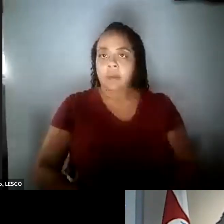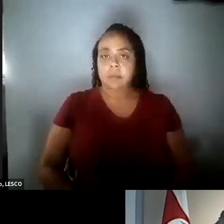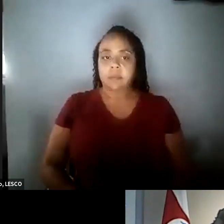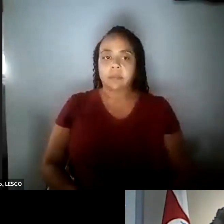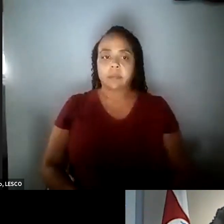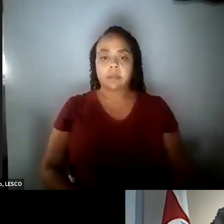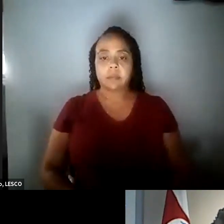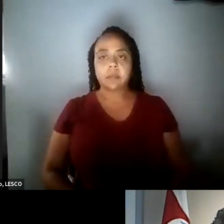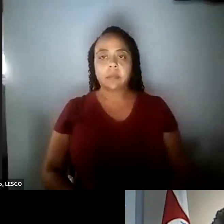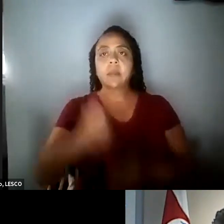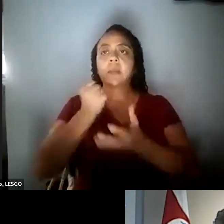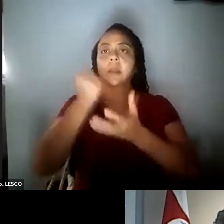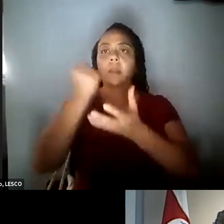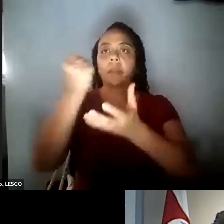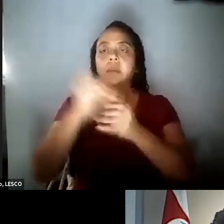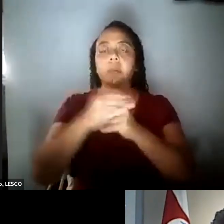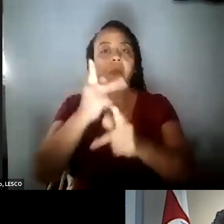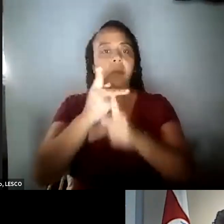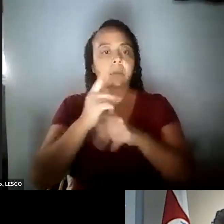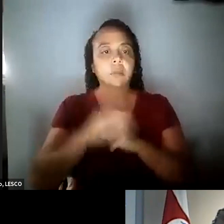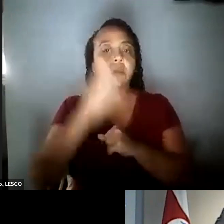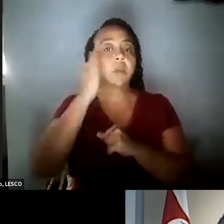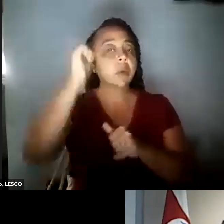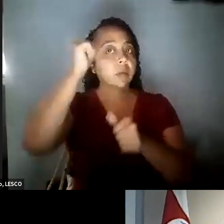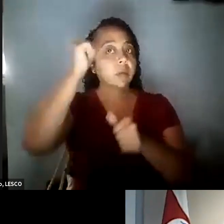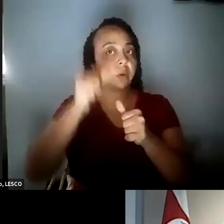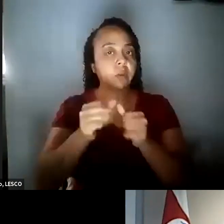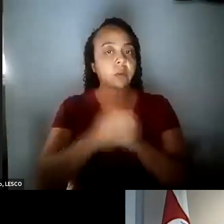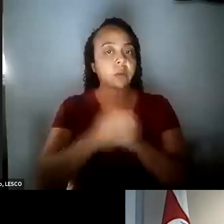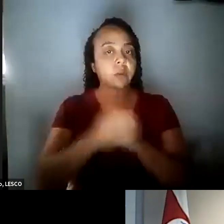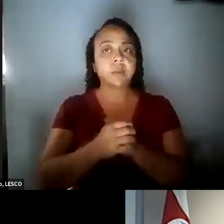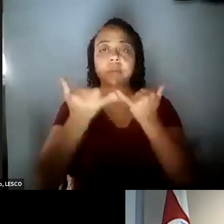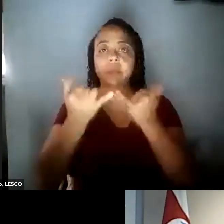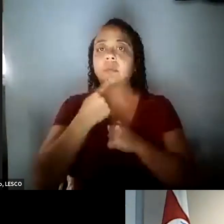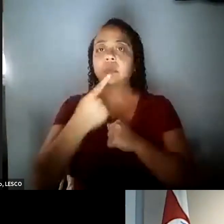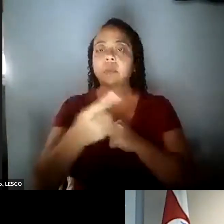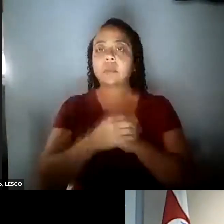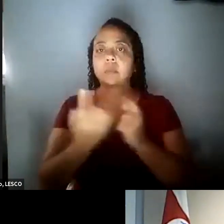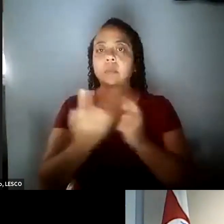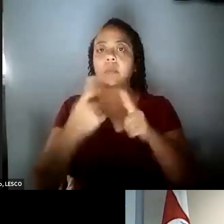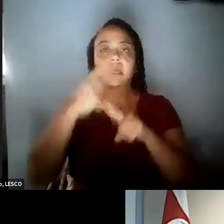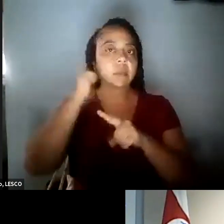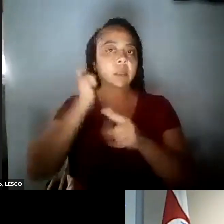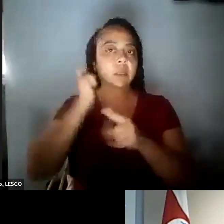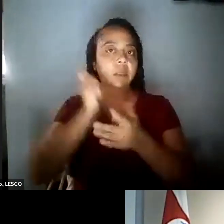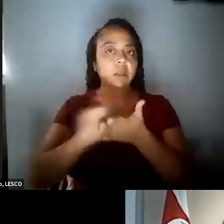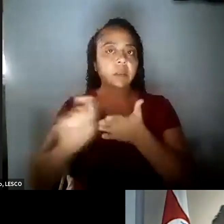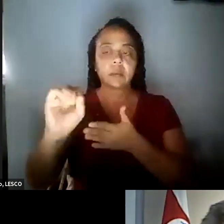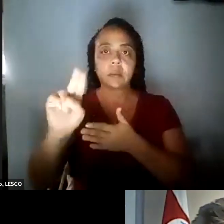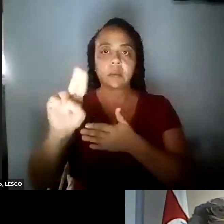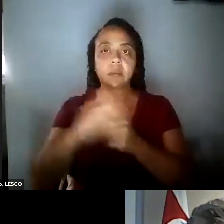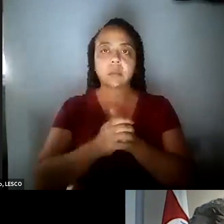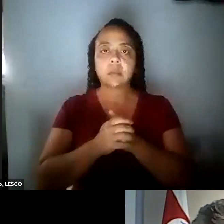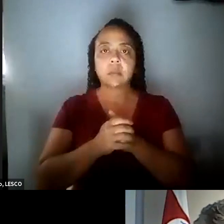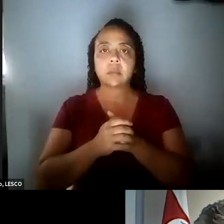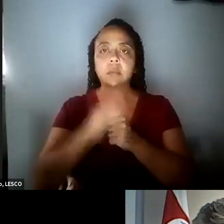invertir en prevención porque recordemos incluso que ya lo dijo el ex secretario de naciones unidas que en paz descanse